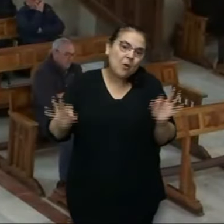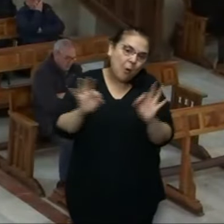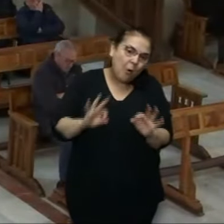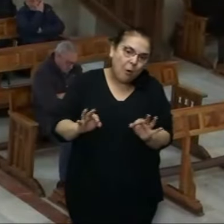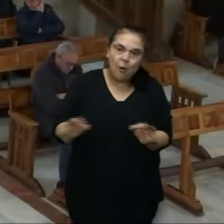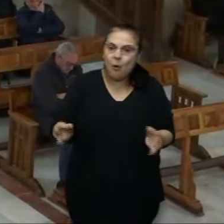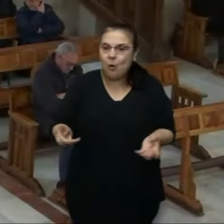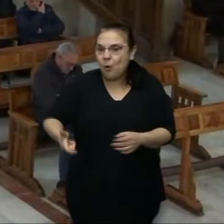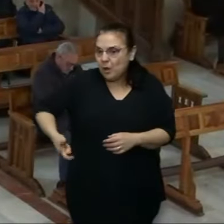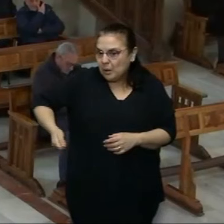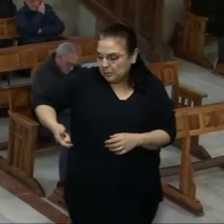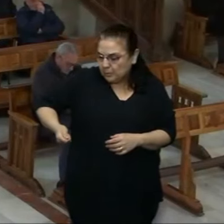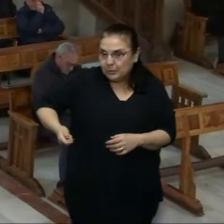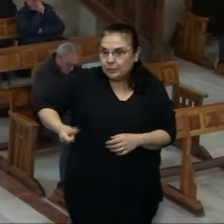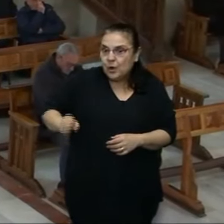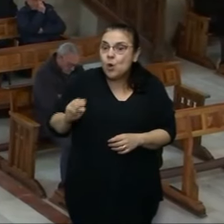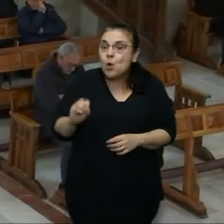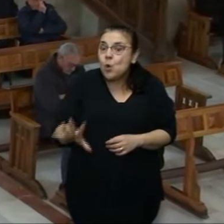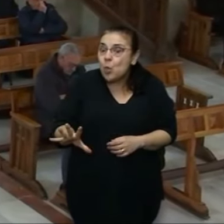lucecita.